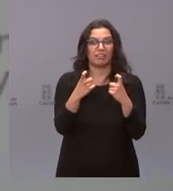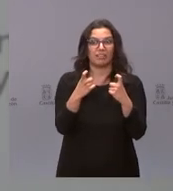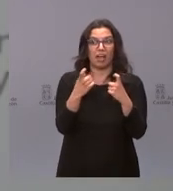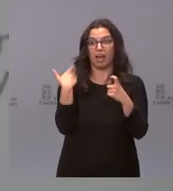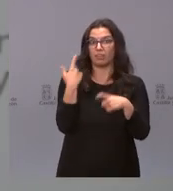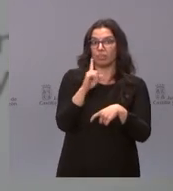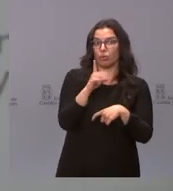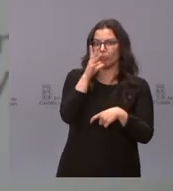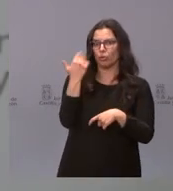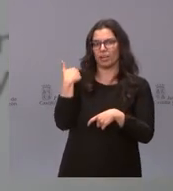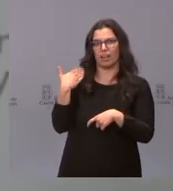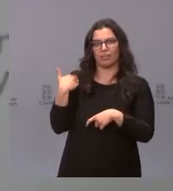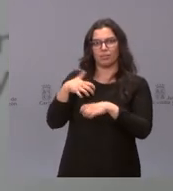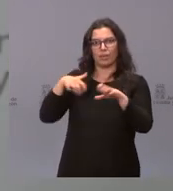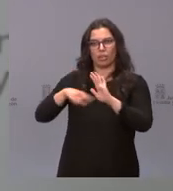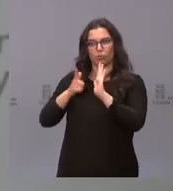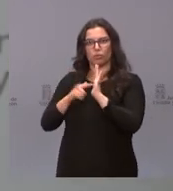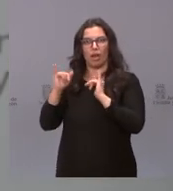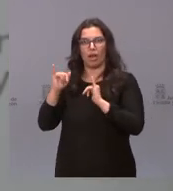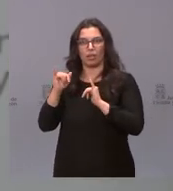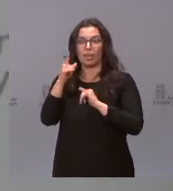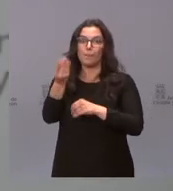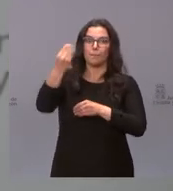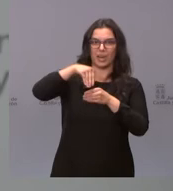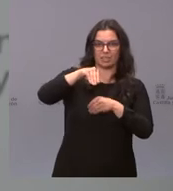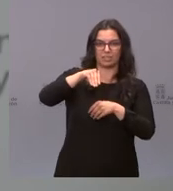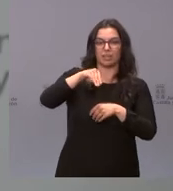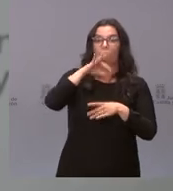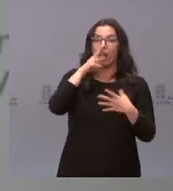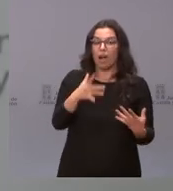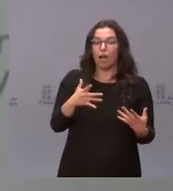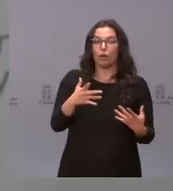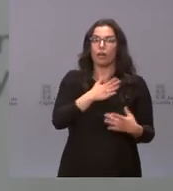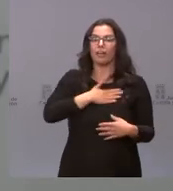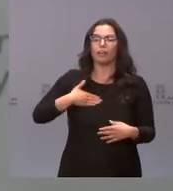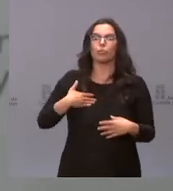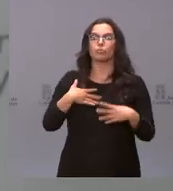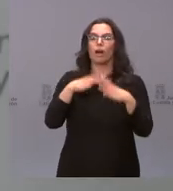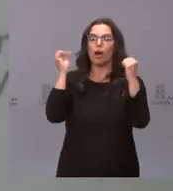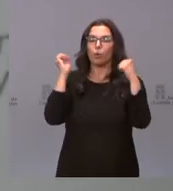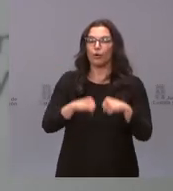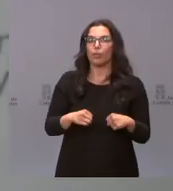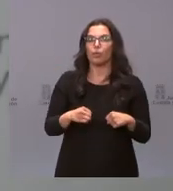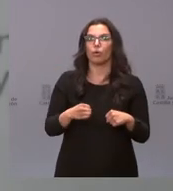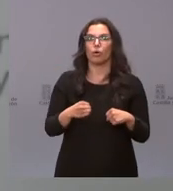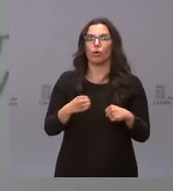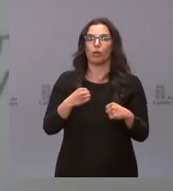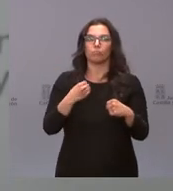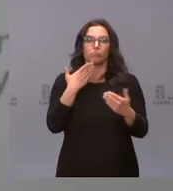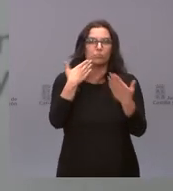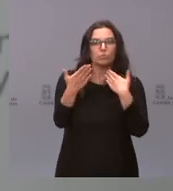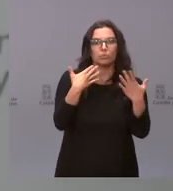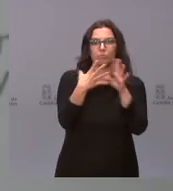absoluta garantizada nuestra vocación es llegar a un acuerdo de llegar a un a un entendimiento